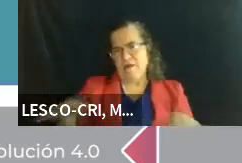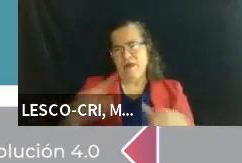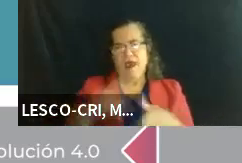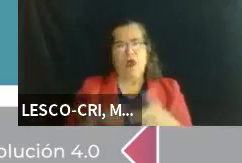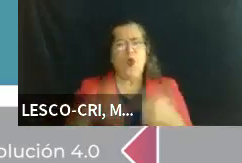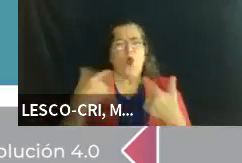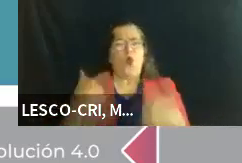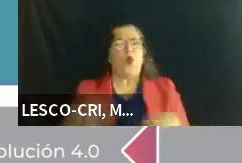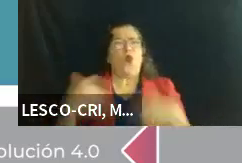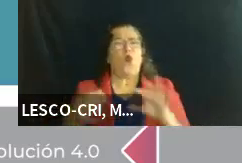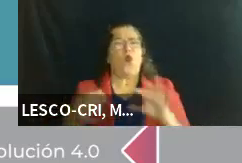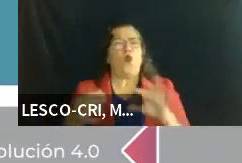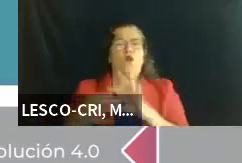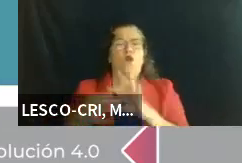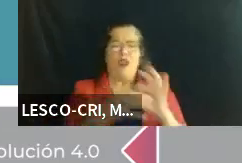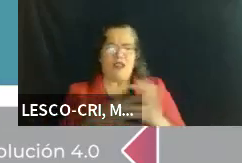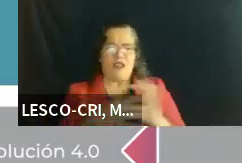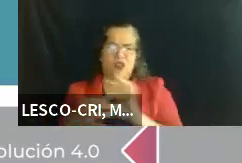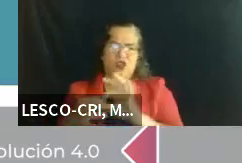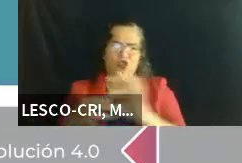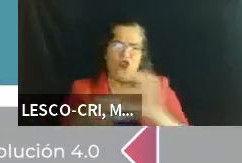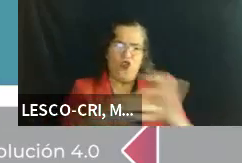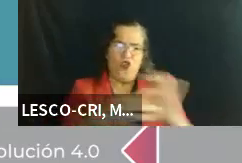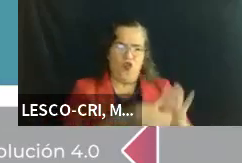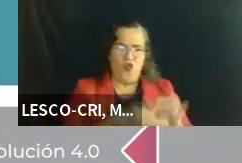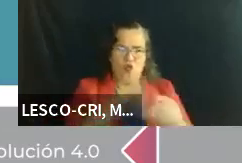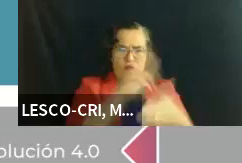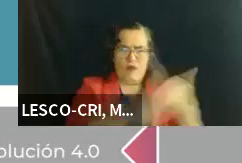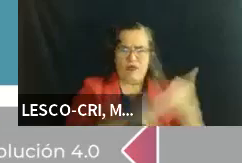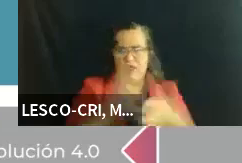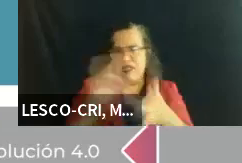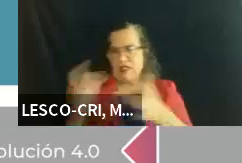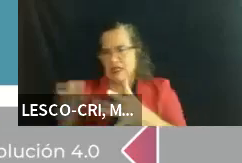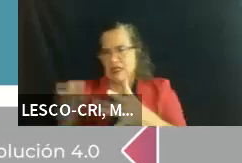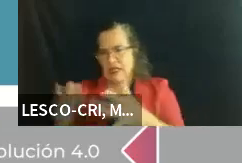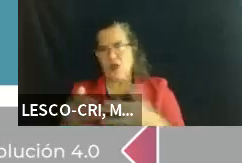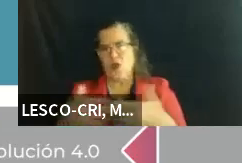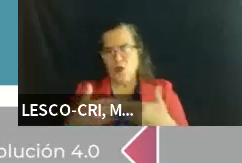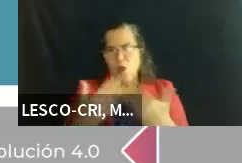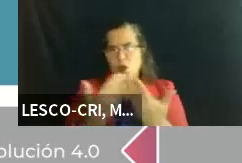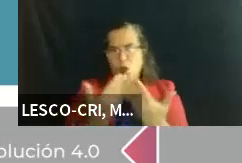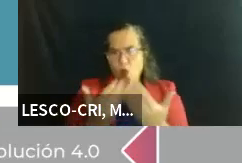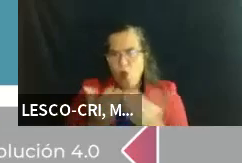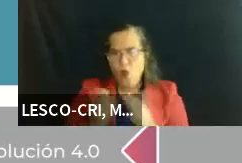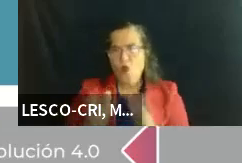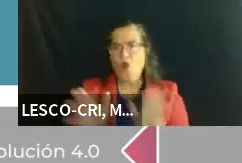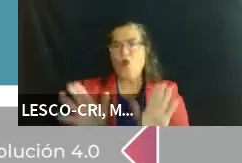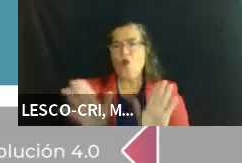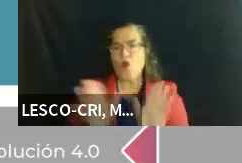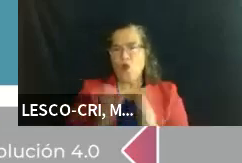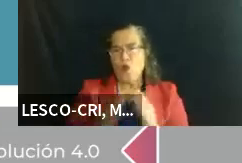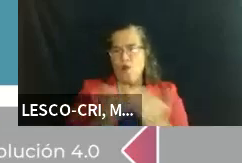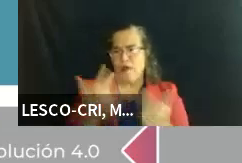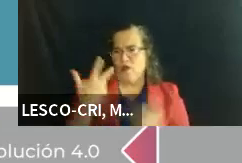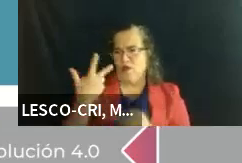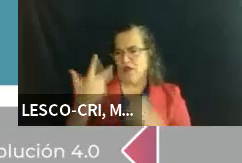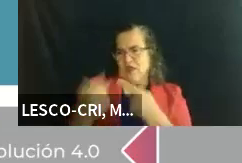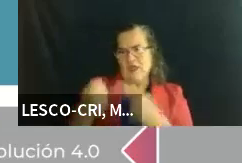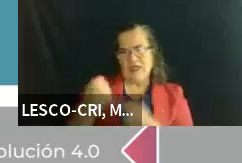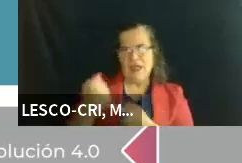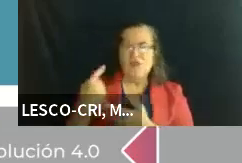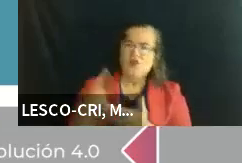relación de la universidad con la tecnología. Pero no hace más de 3 años que venimos